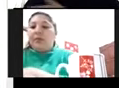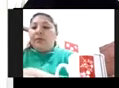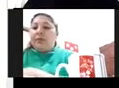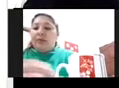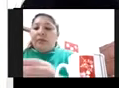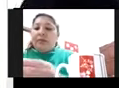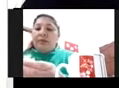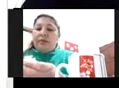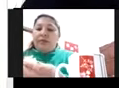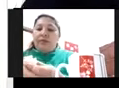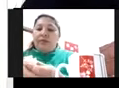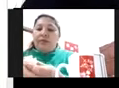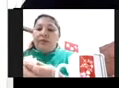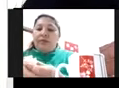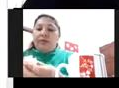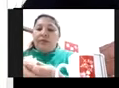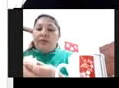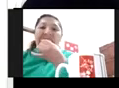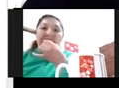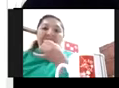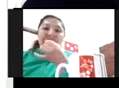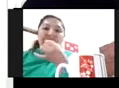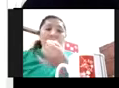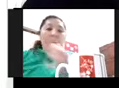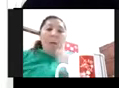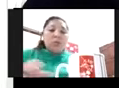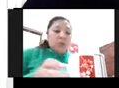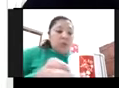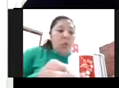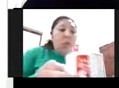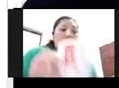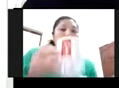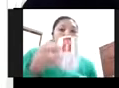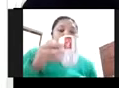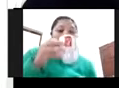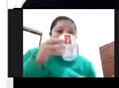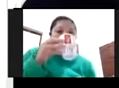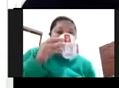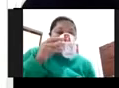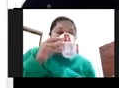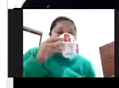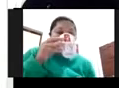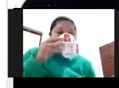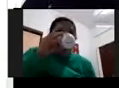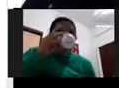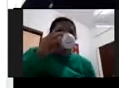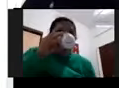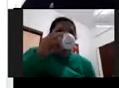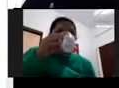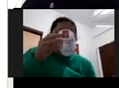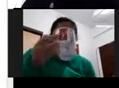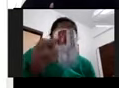Cuando más participativa es la sociedad, menos posibilidades de corrupción hay. Y transparencia implica, ¿no es